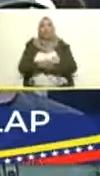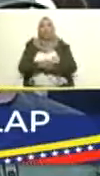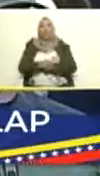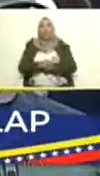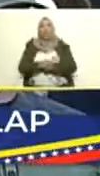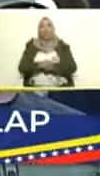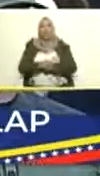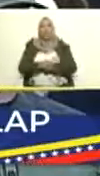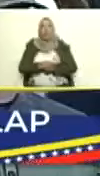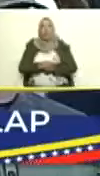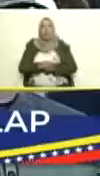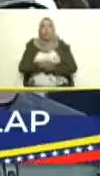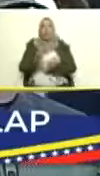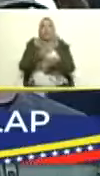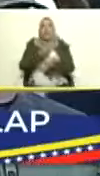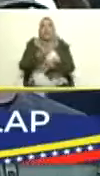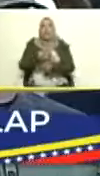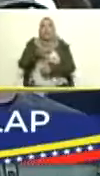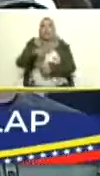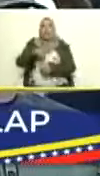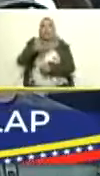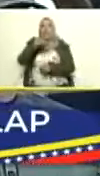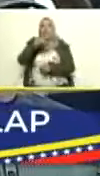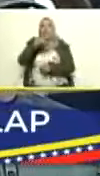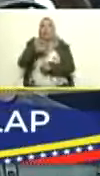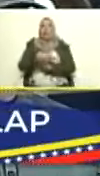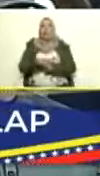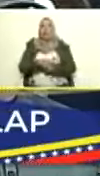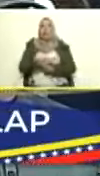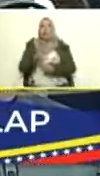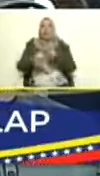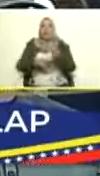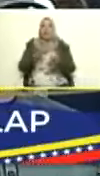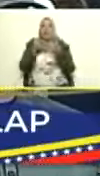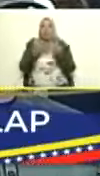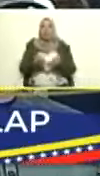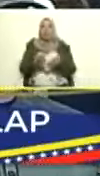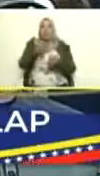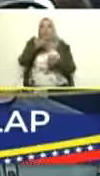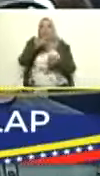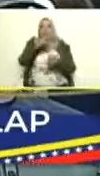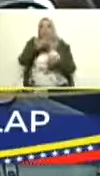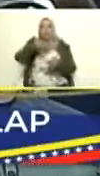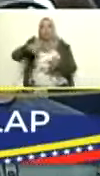usted para que continuara con esa gran tarea de dirigir a nuestra patria,